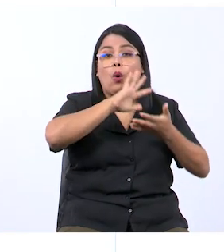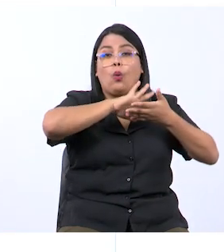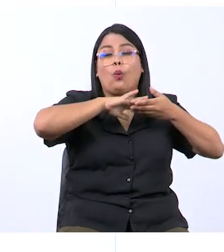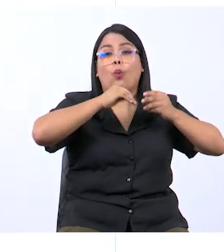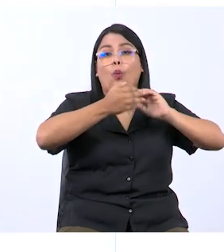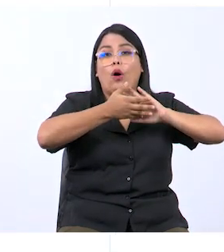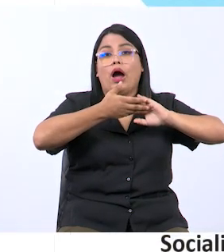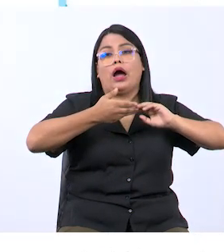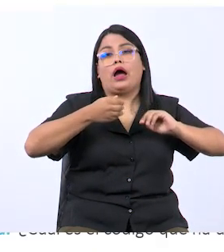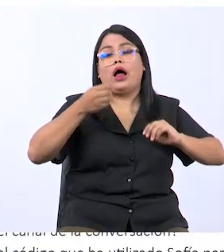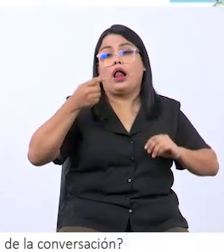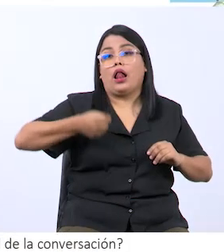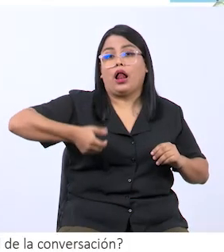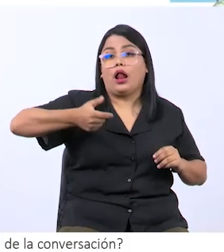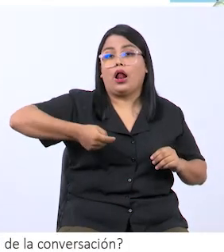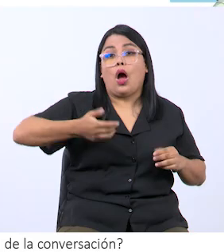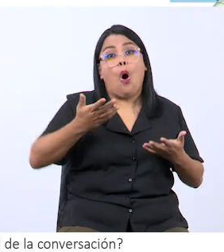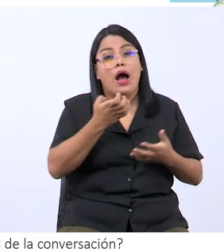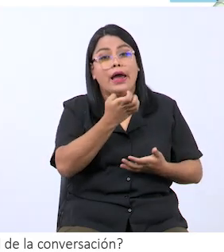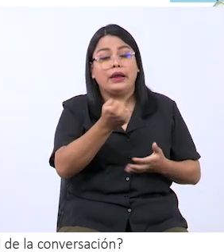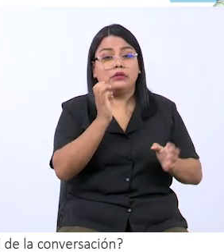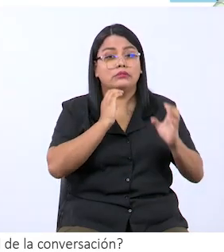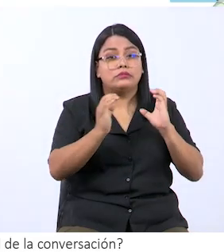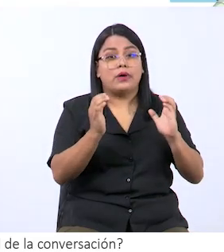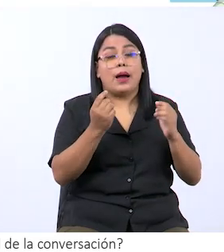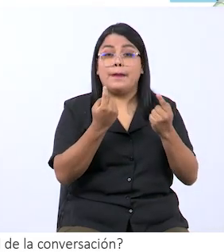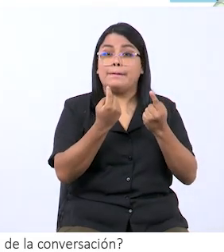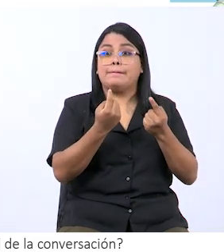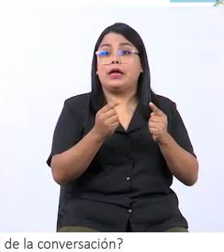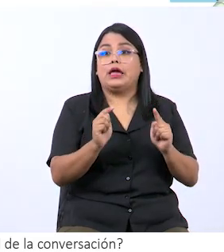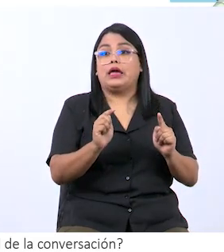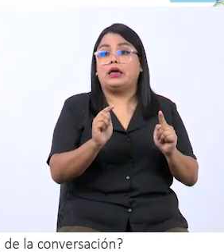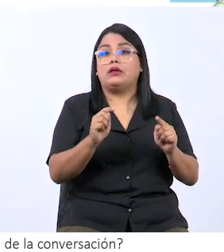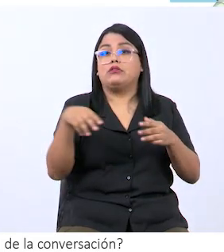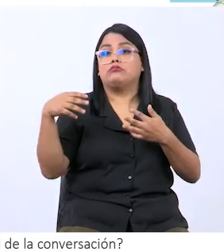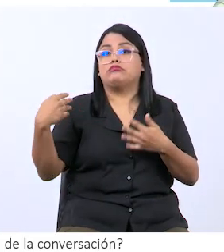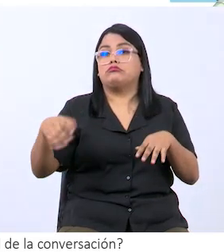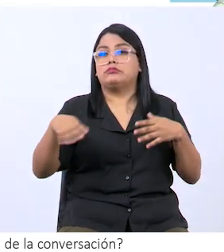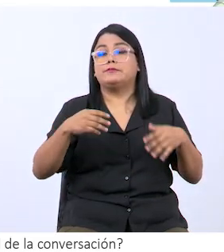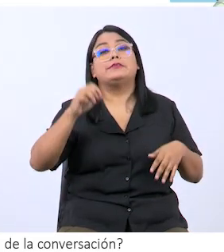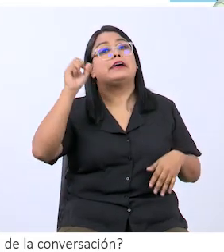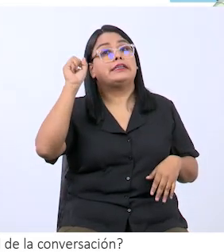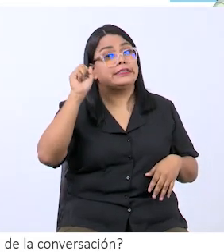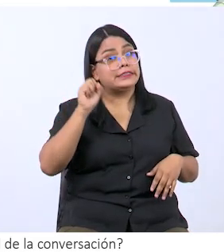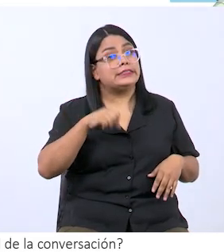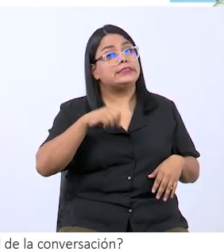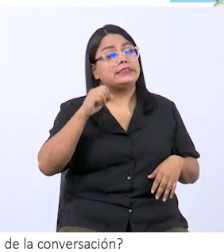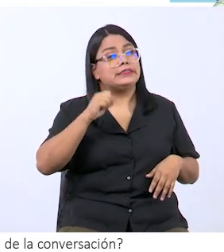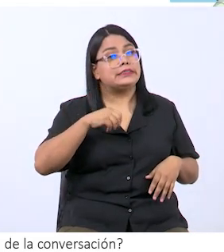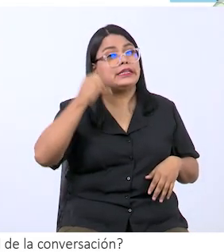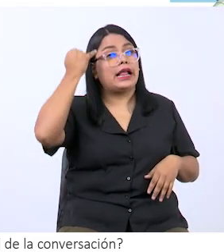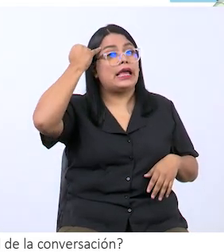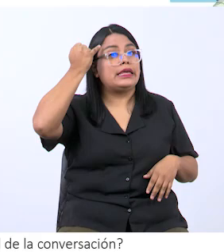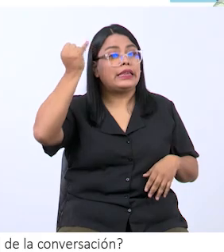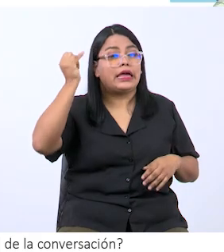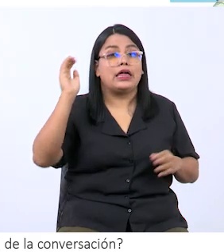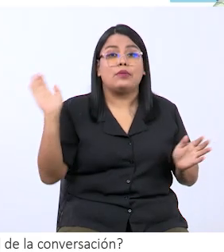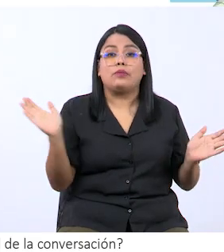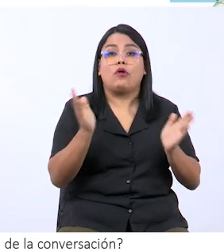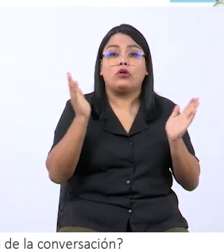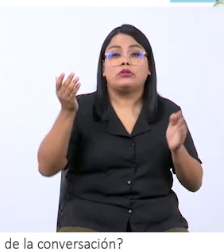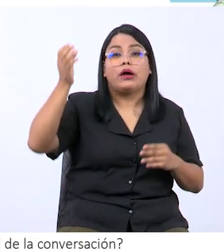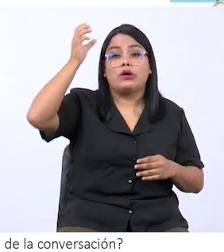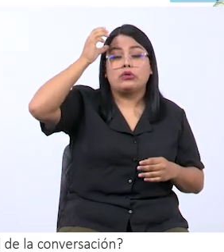cuentos policiales o los elementos de la comunicación. Sin embargo, la actividad sí tiene la intención de activar